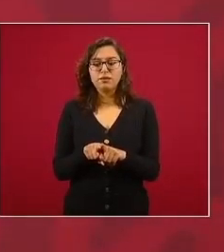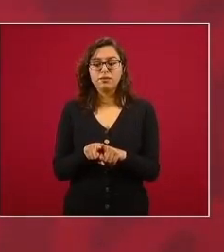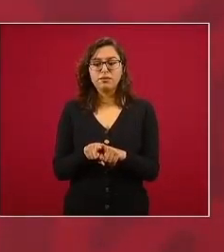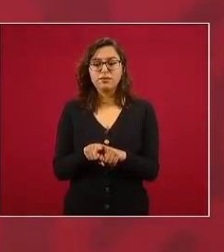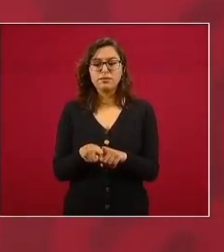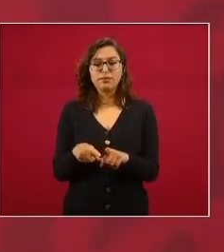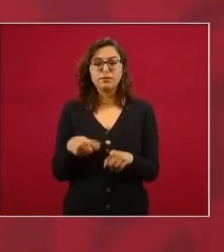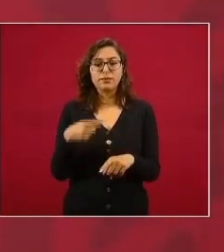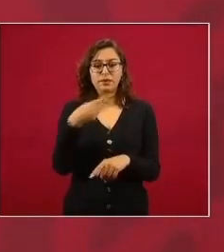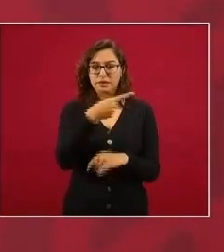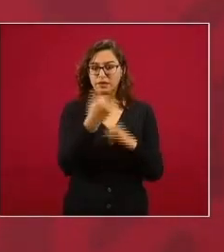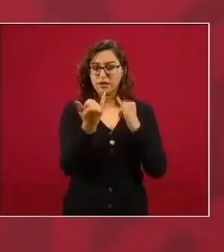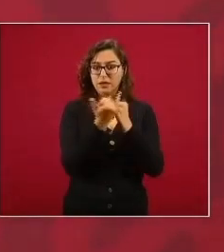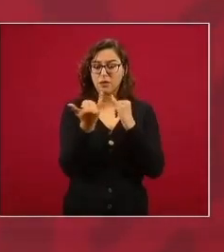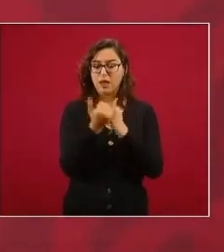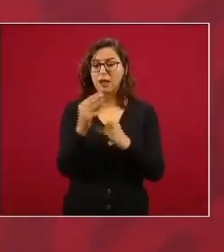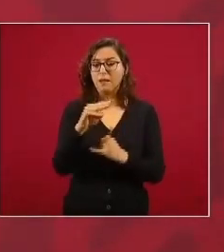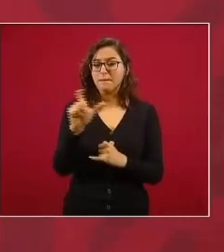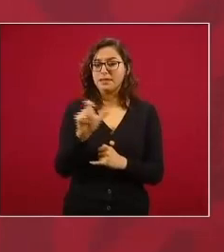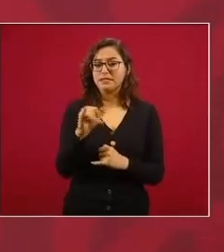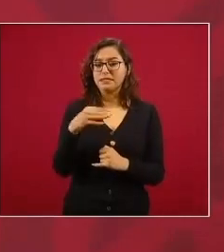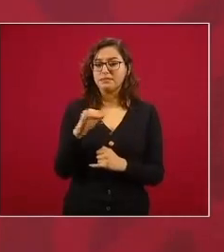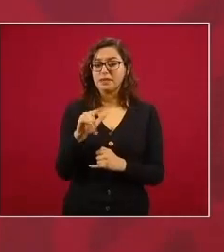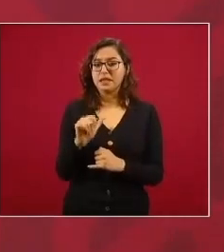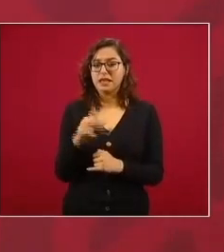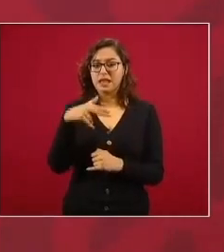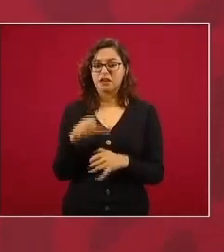del imperio de Maximiliano.